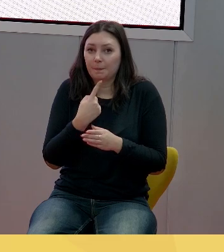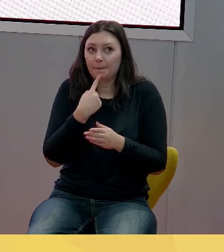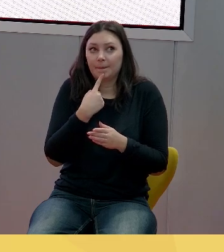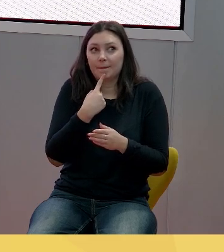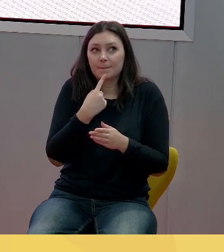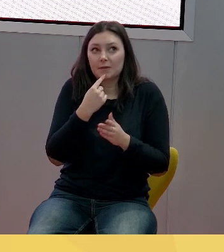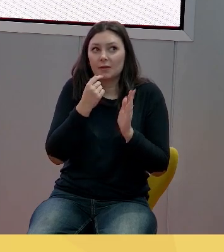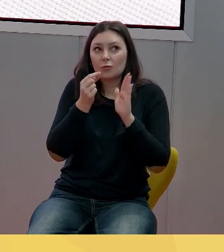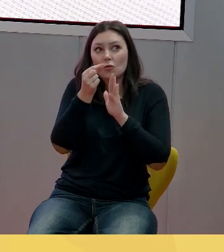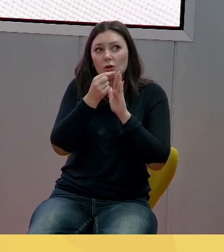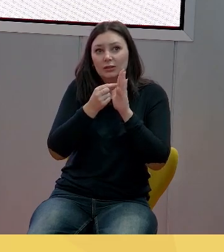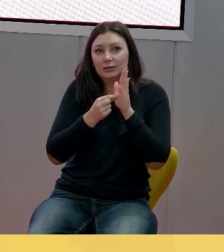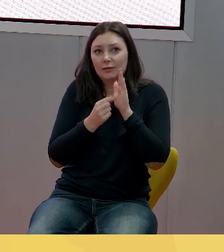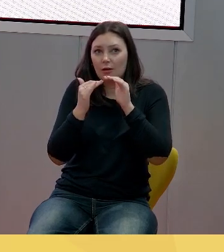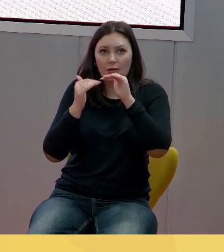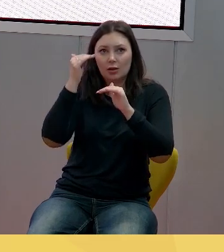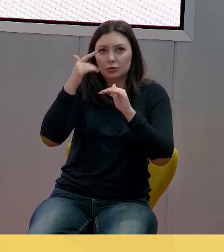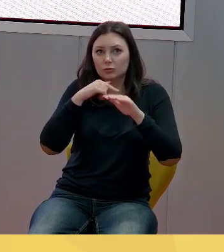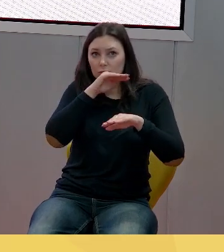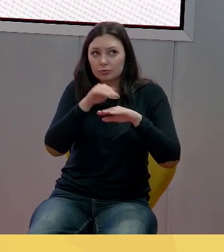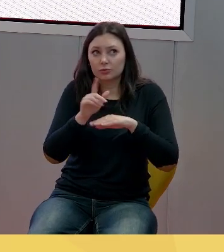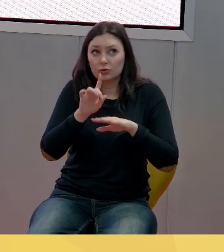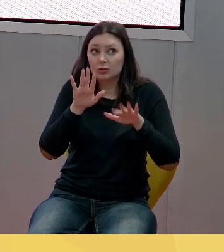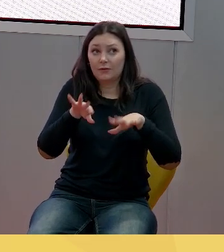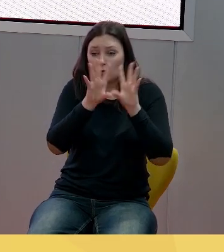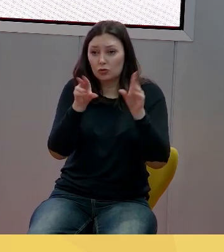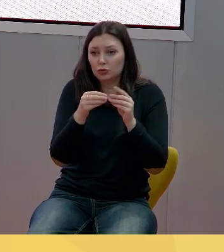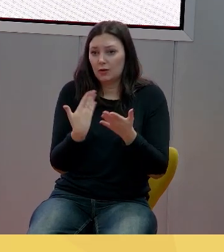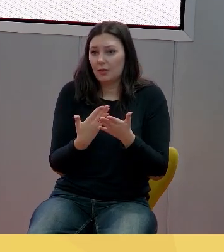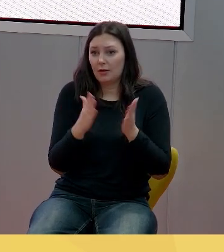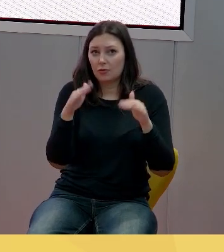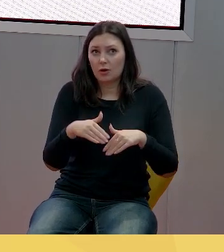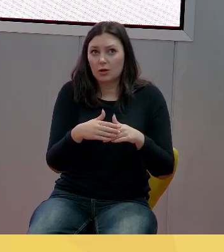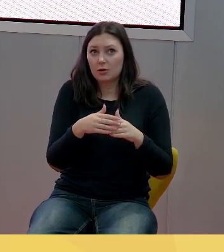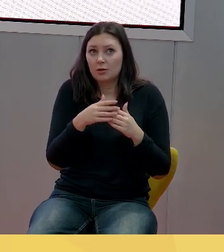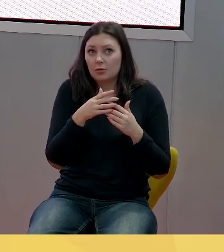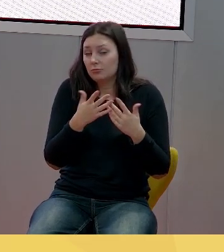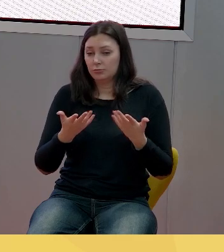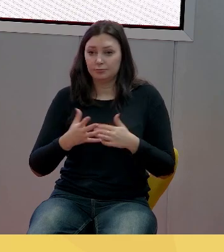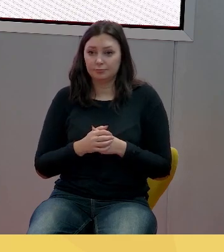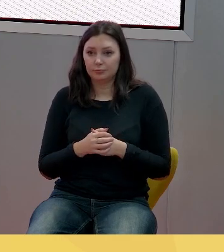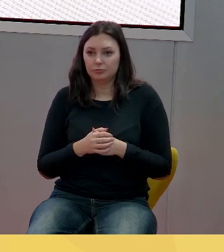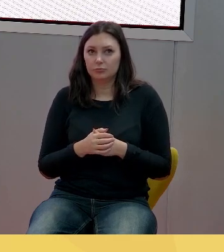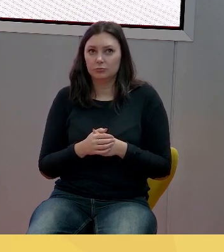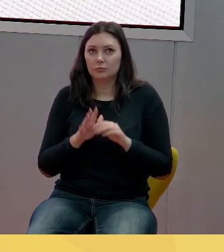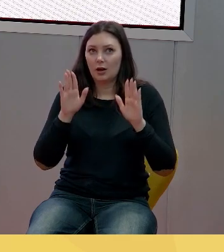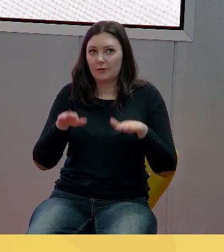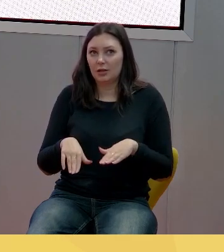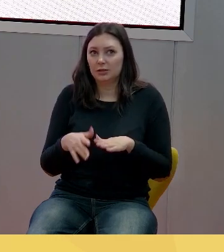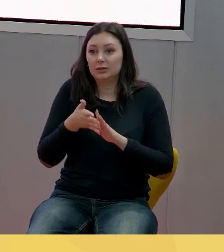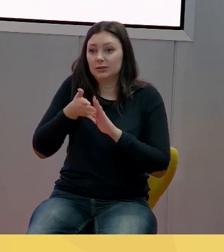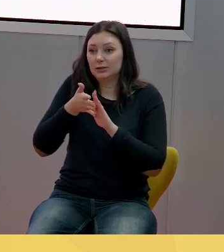unos estándares altísimos e imposibles y por tanto la conclusión es que no había evidencia porque la que había no les gustaba. Así que esto obviamente